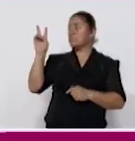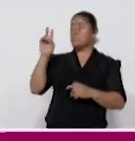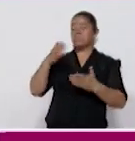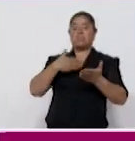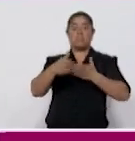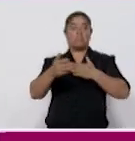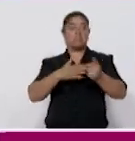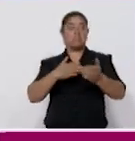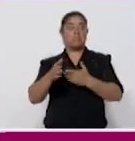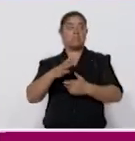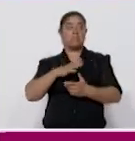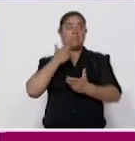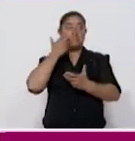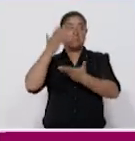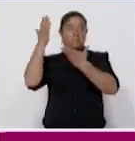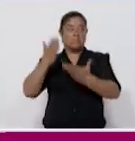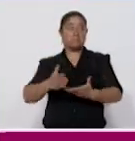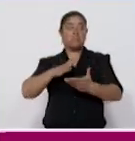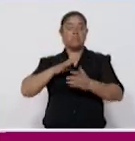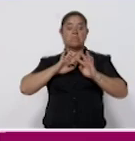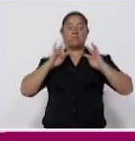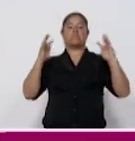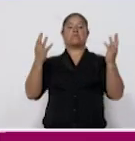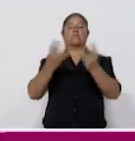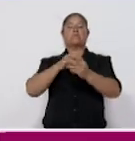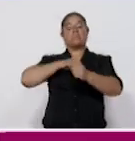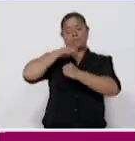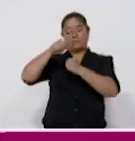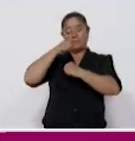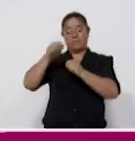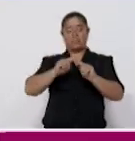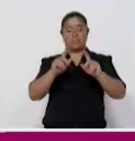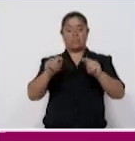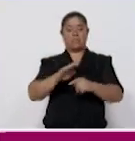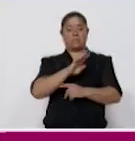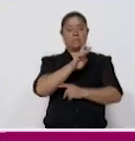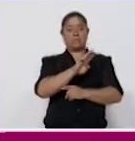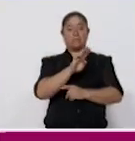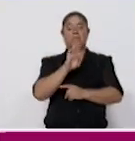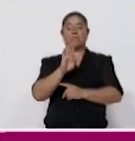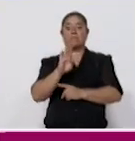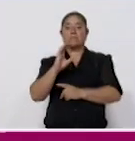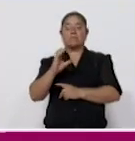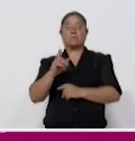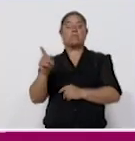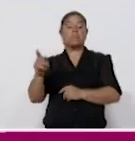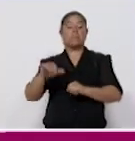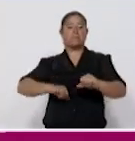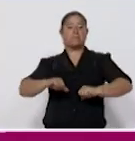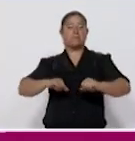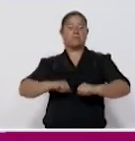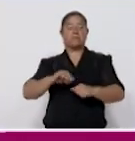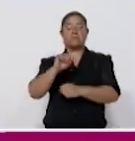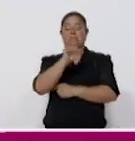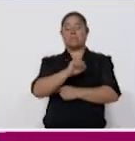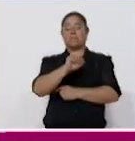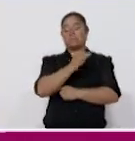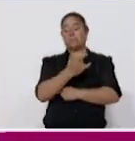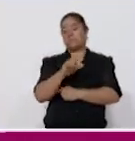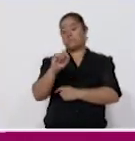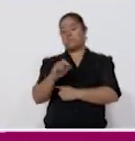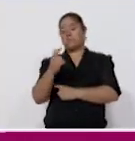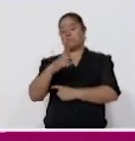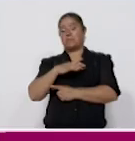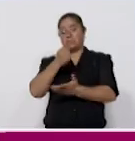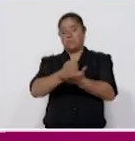esperada función internacional de boxeo laxcala wc este evento se llevará a cabo el sábado 27 de Julio